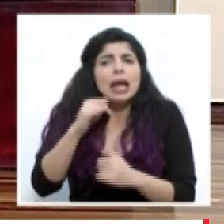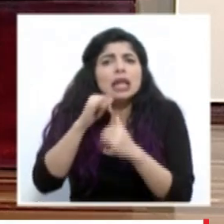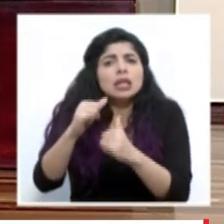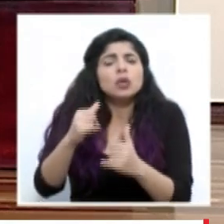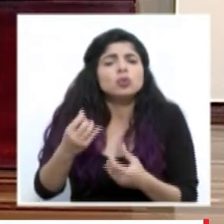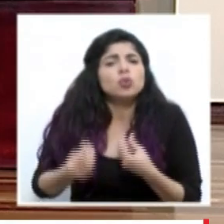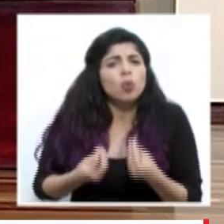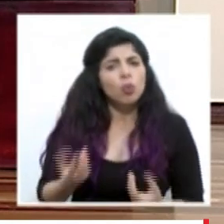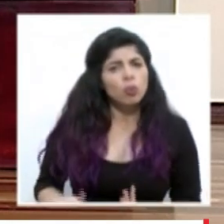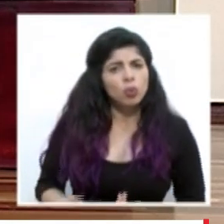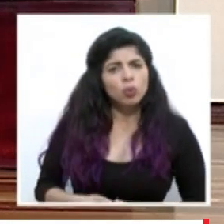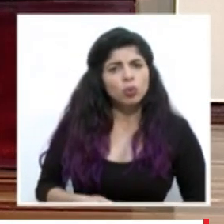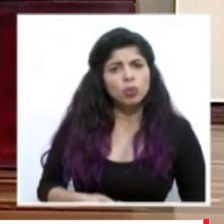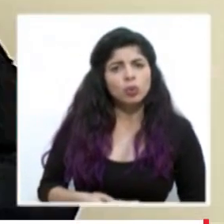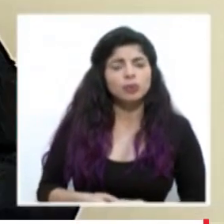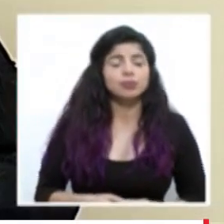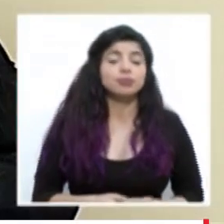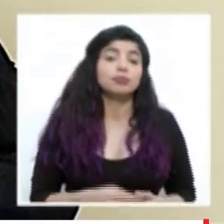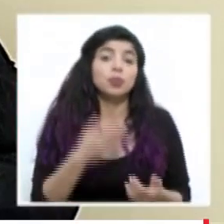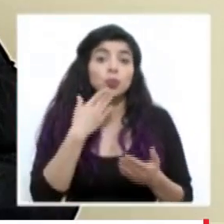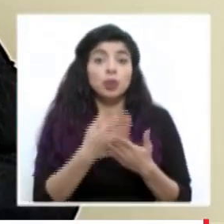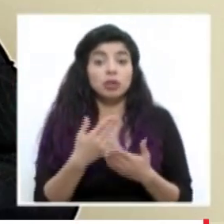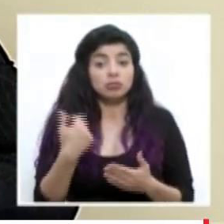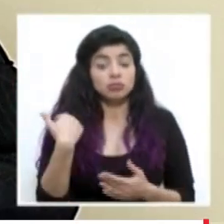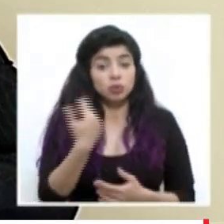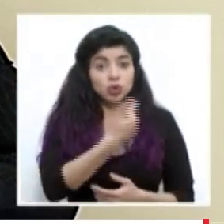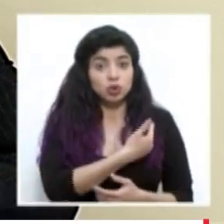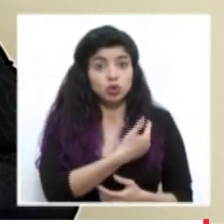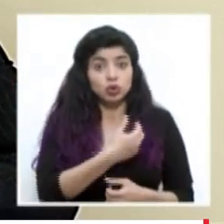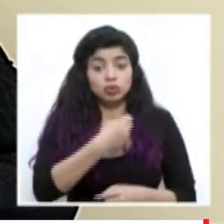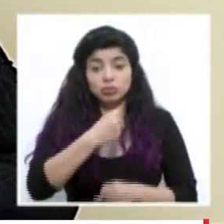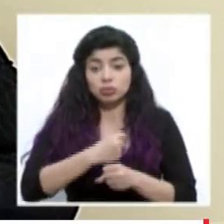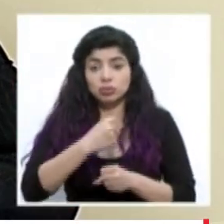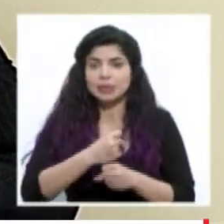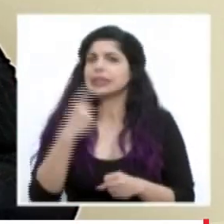denuncias? Bueno, nosotros estamos